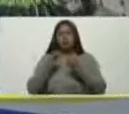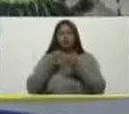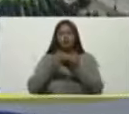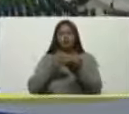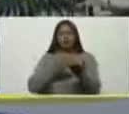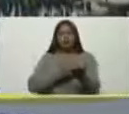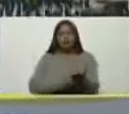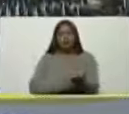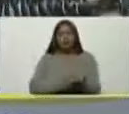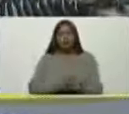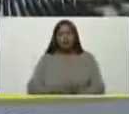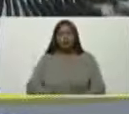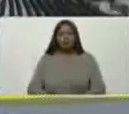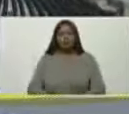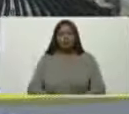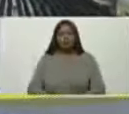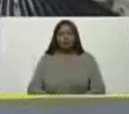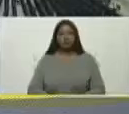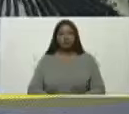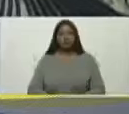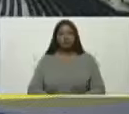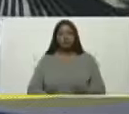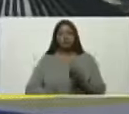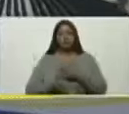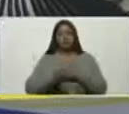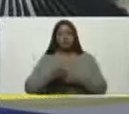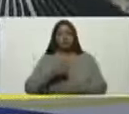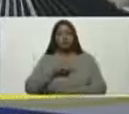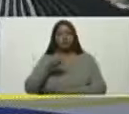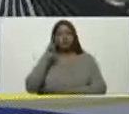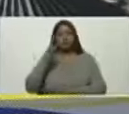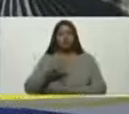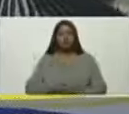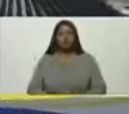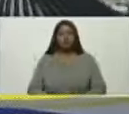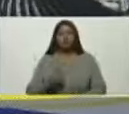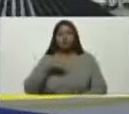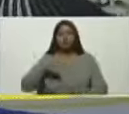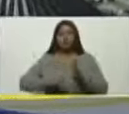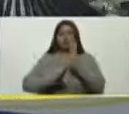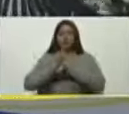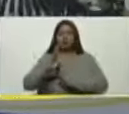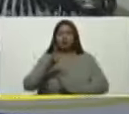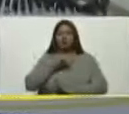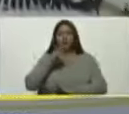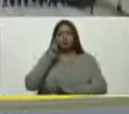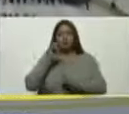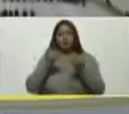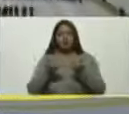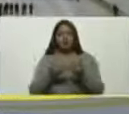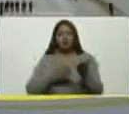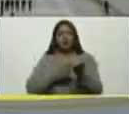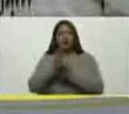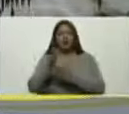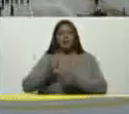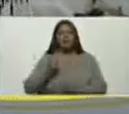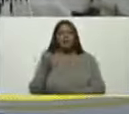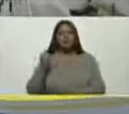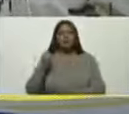antes y durante el desarrollo de la carrera